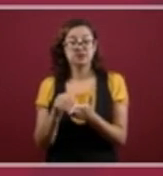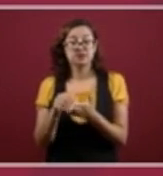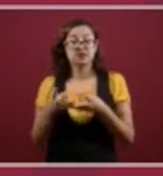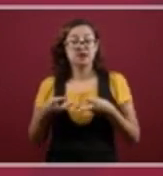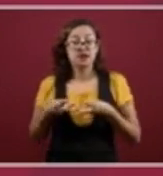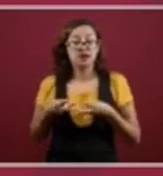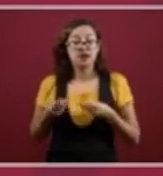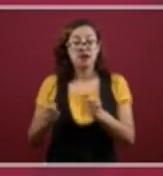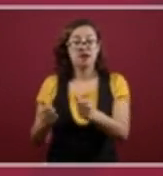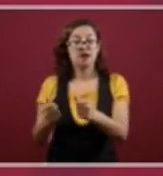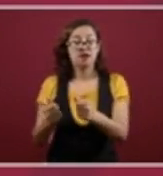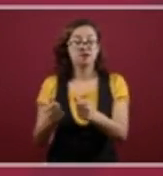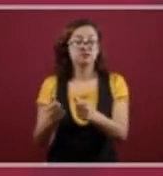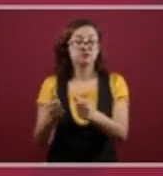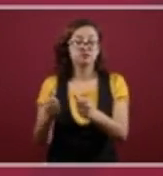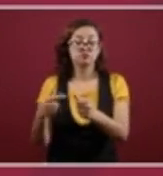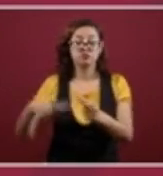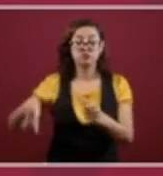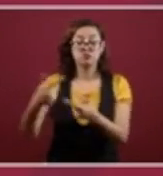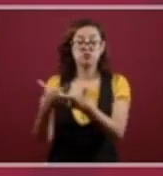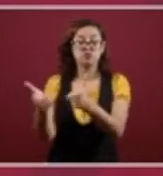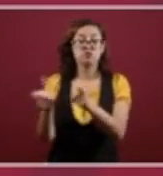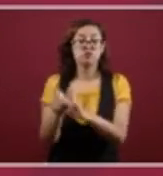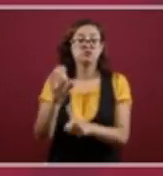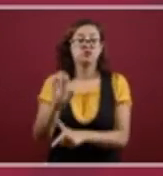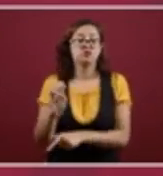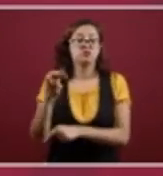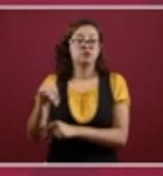el gasto del Estado Mayor Presidencial.